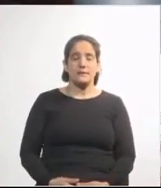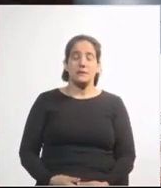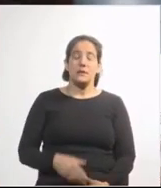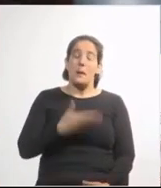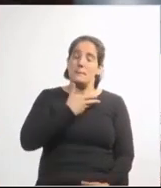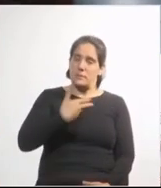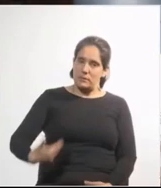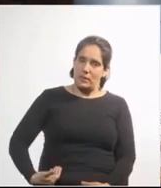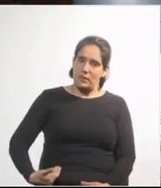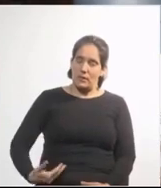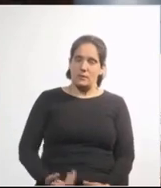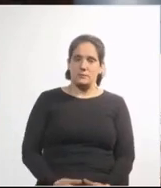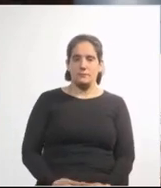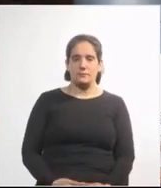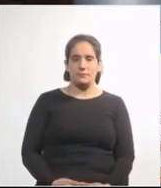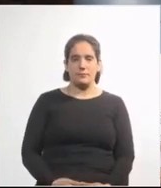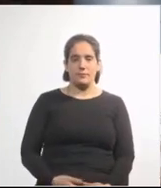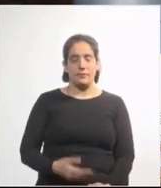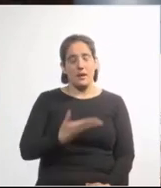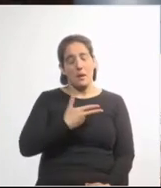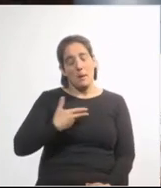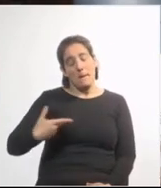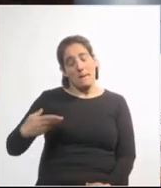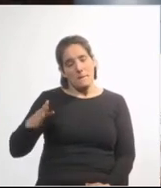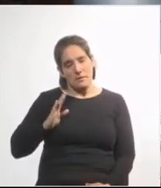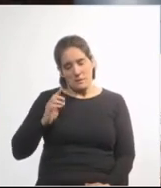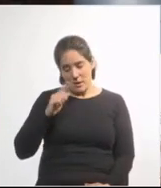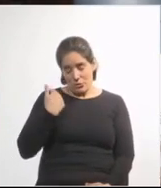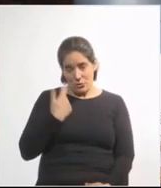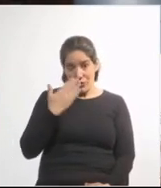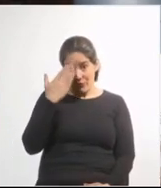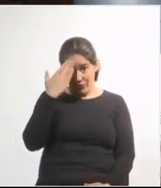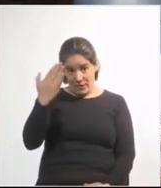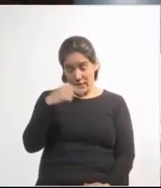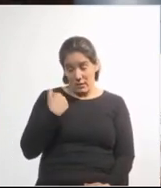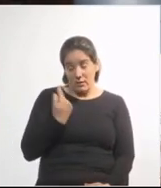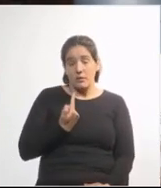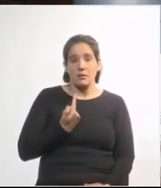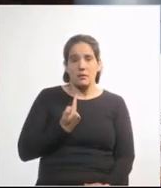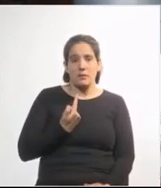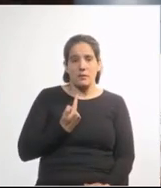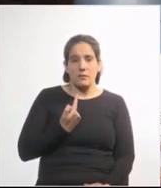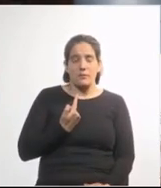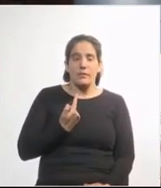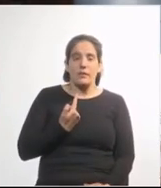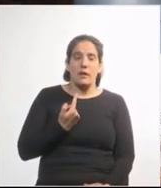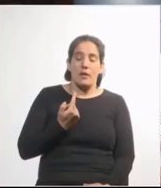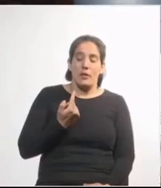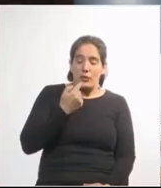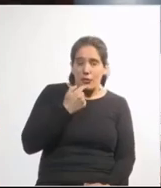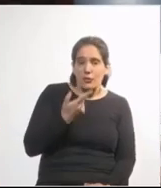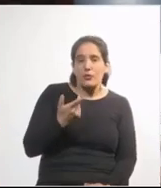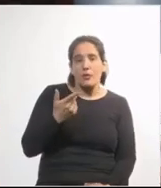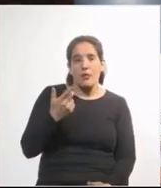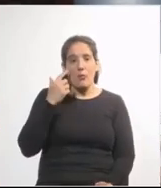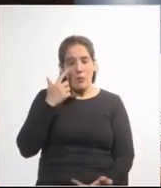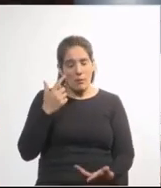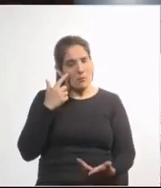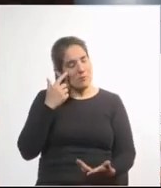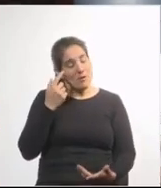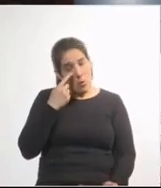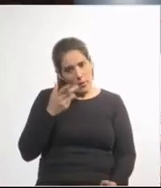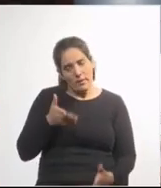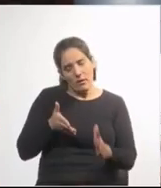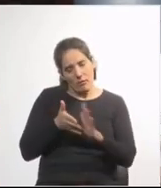Señora Presidenta, en nuestra bancada, dentro del margen estrecho que tiene en virtud de la iniciativa privativa del